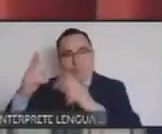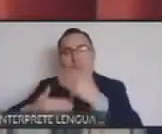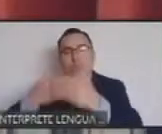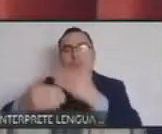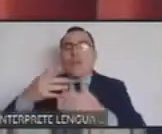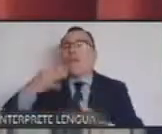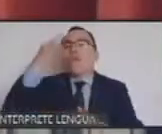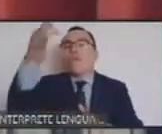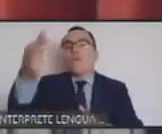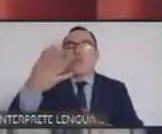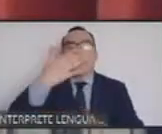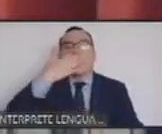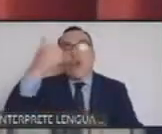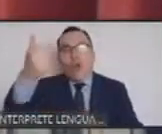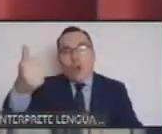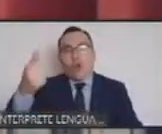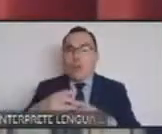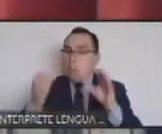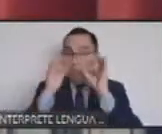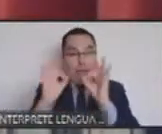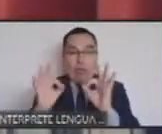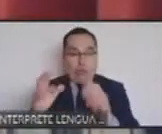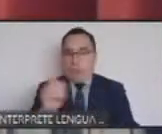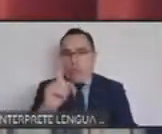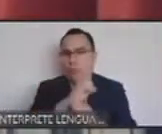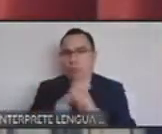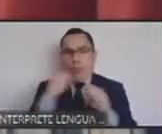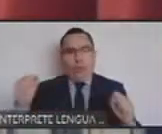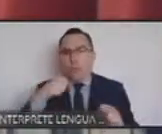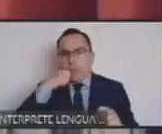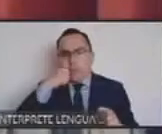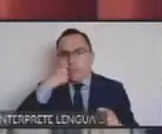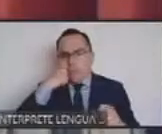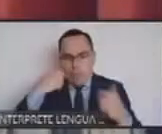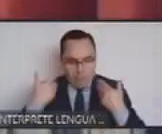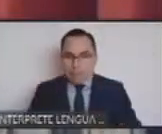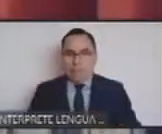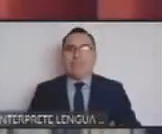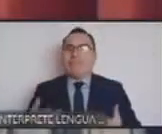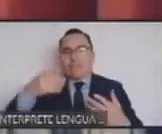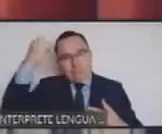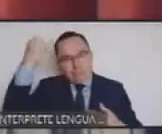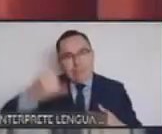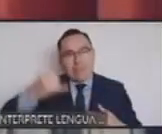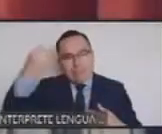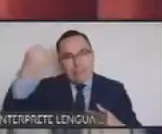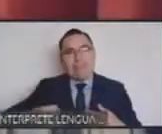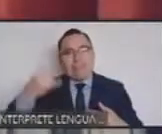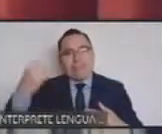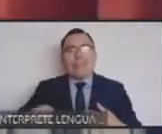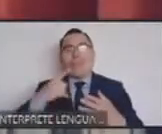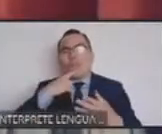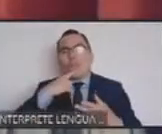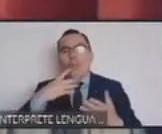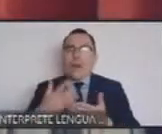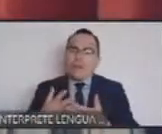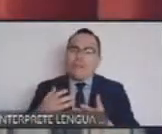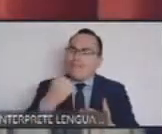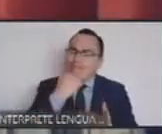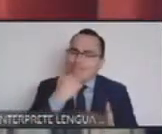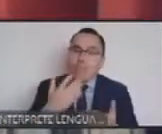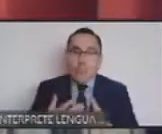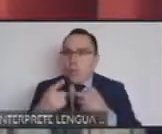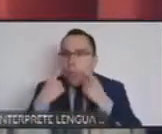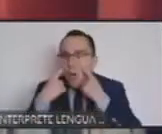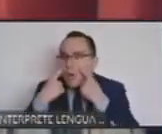¿Qué significa esto? ¿Que van a ser perfectos? No, porque somos humanos, somos siempre falibles, pero también perfectibles. Pero en la